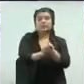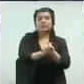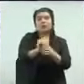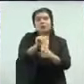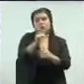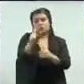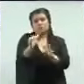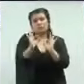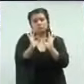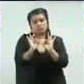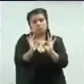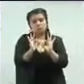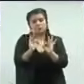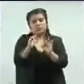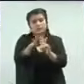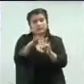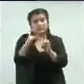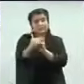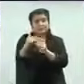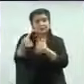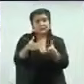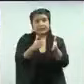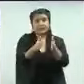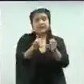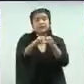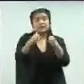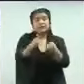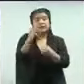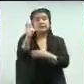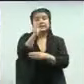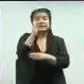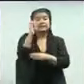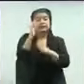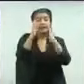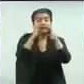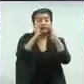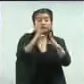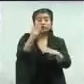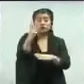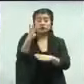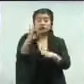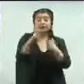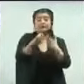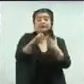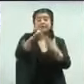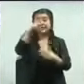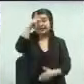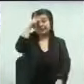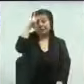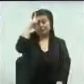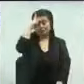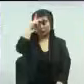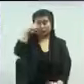pero sí en buenas condiciones. Se va a priorizar la atención de esos 3 kilómetros.